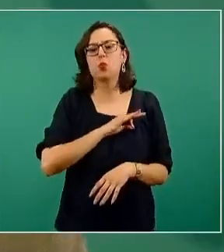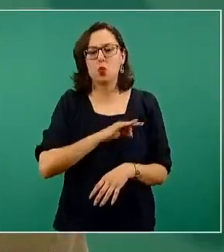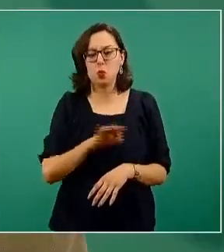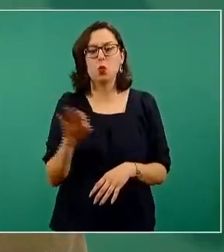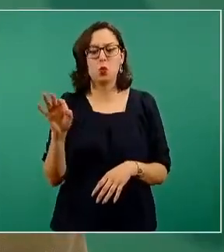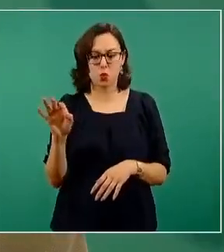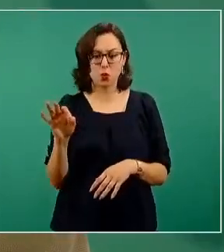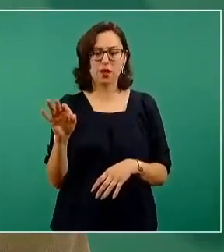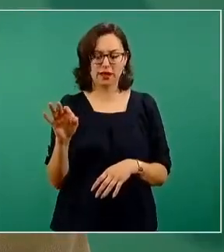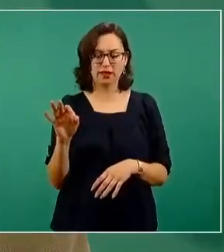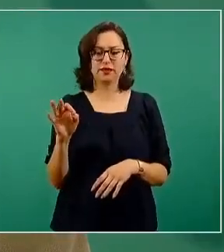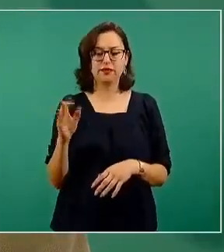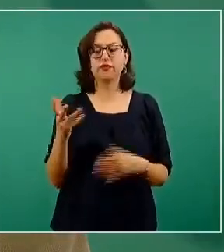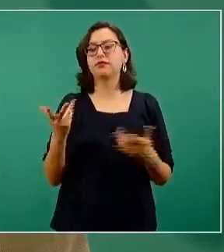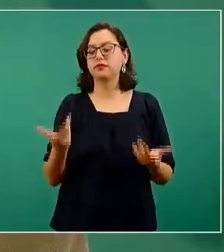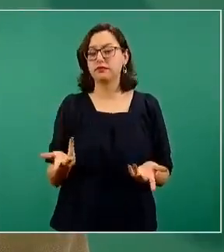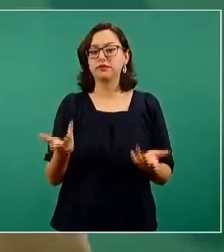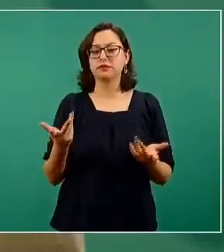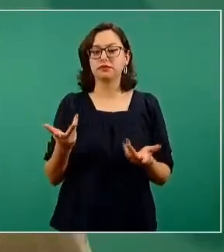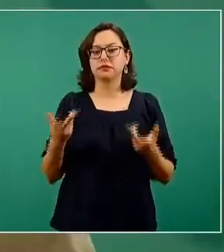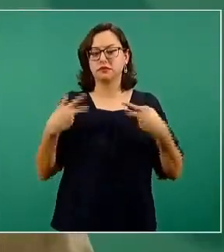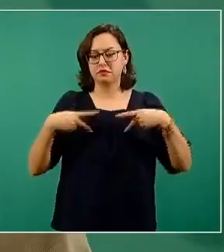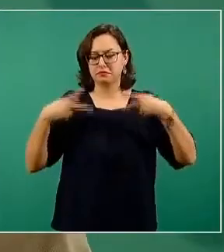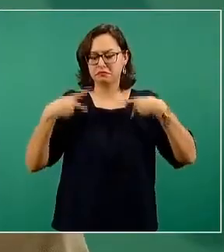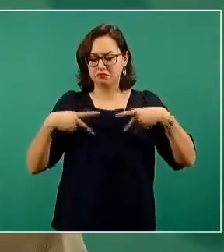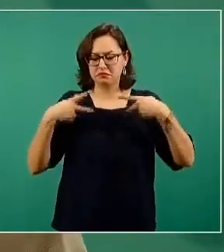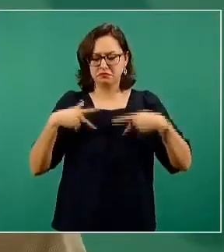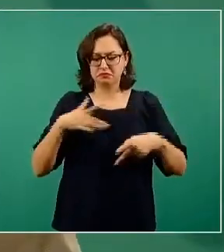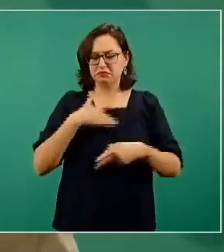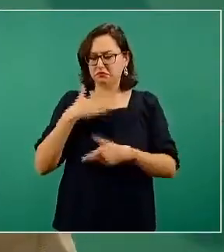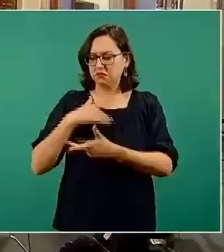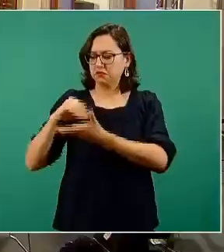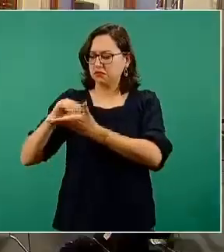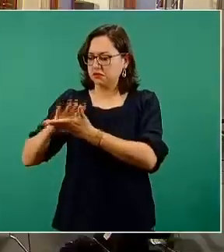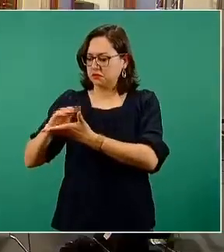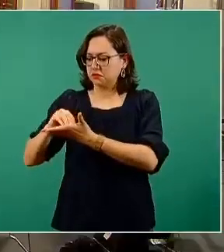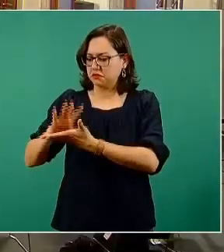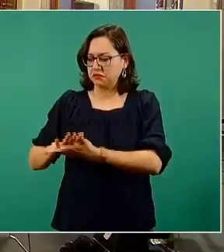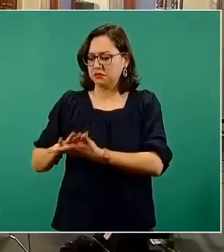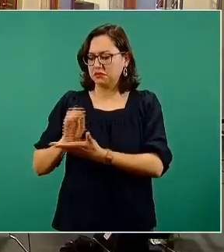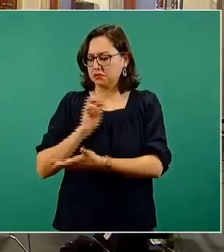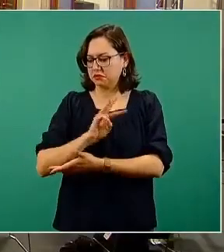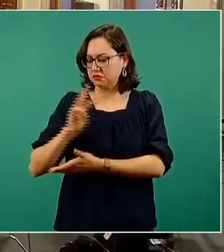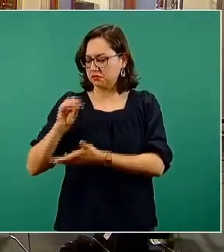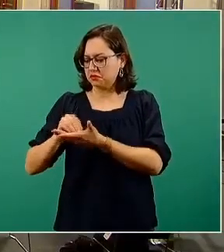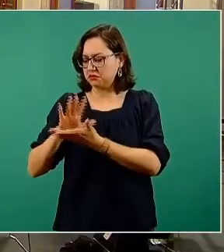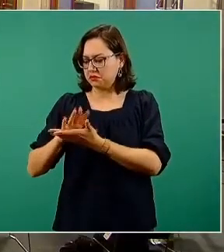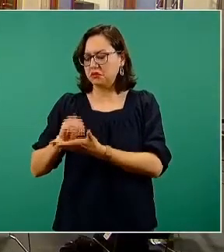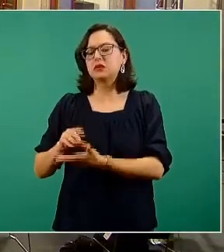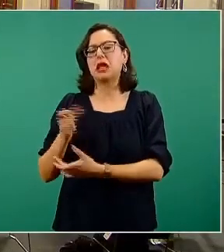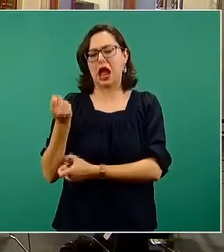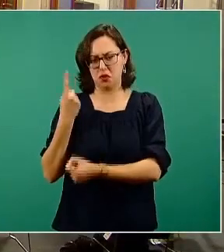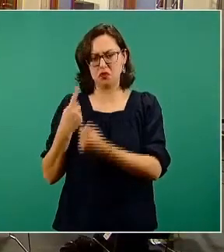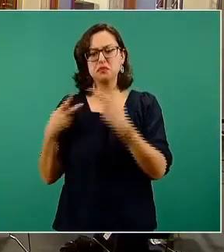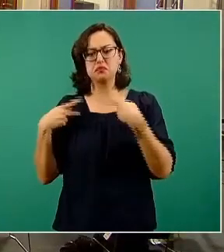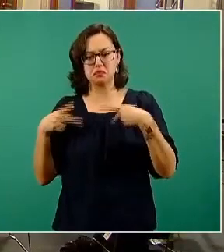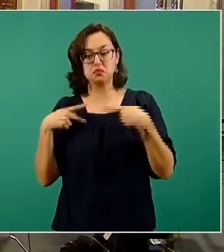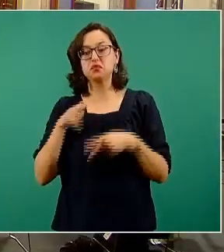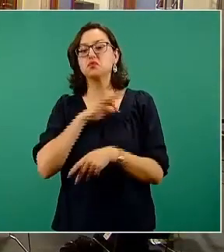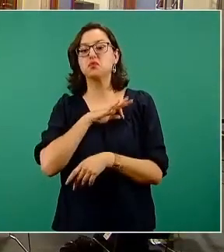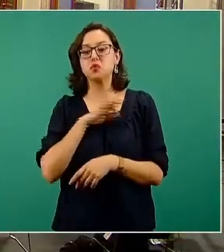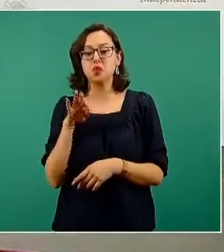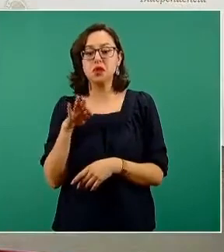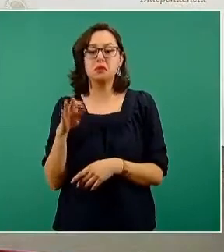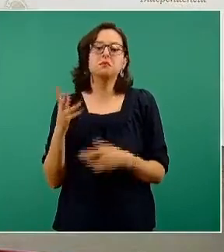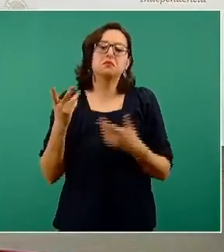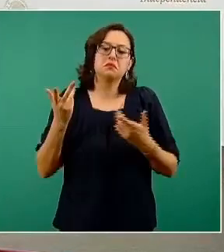no despreciable de adultos mayores pudieron programar su cita en la plataforma de Internet. Si llegas a lugares donde tienes tal vez